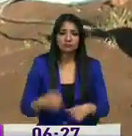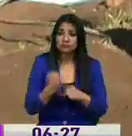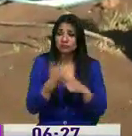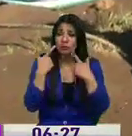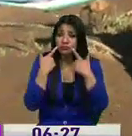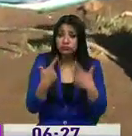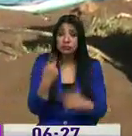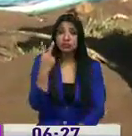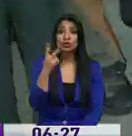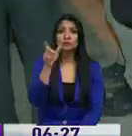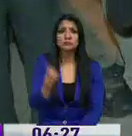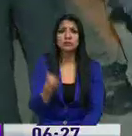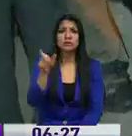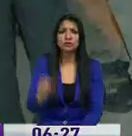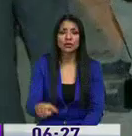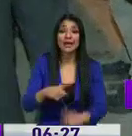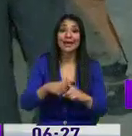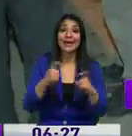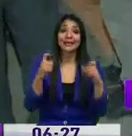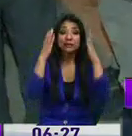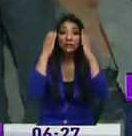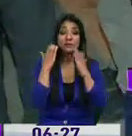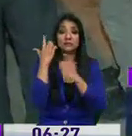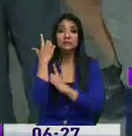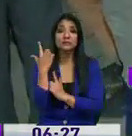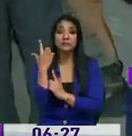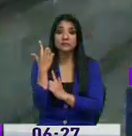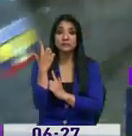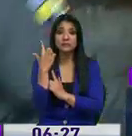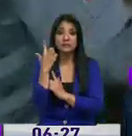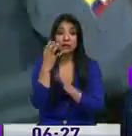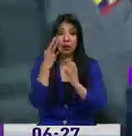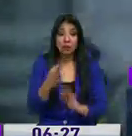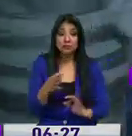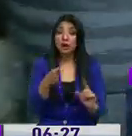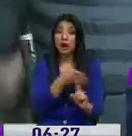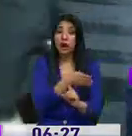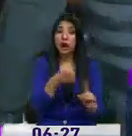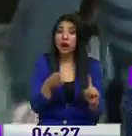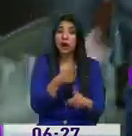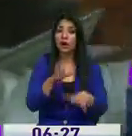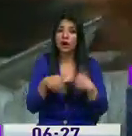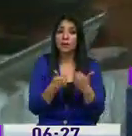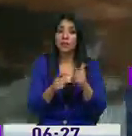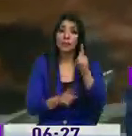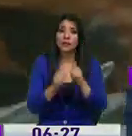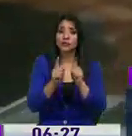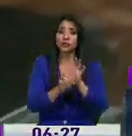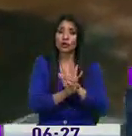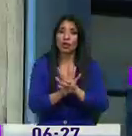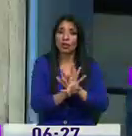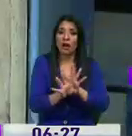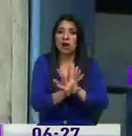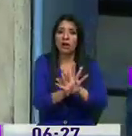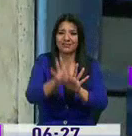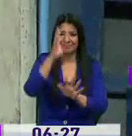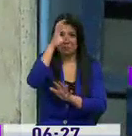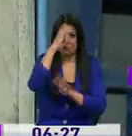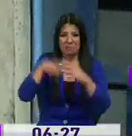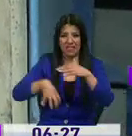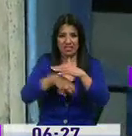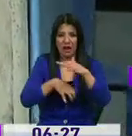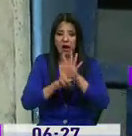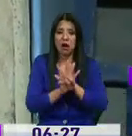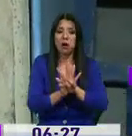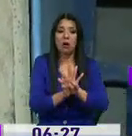capturar a dos presuntos ex guerrilleros quienes intentaron burlar los controles confundiéndose entre los mineros los sujetos serían posibles